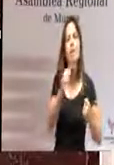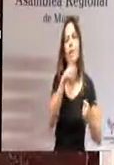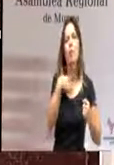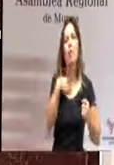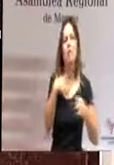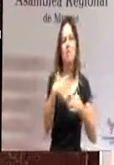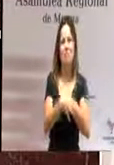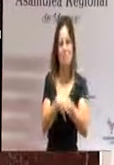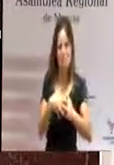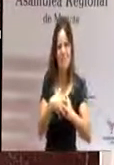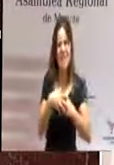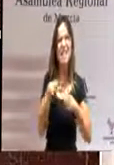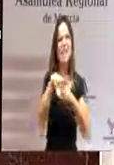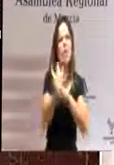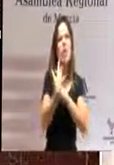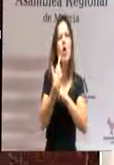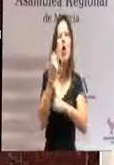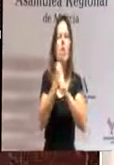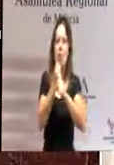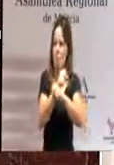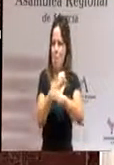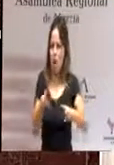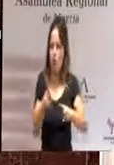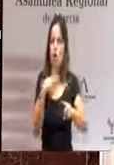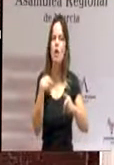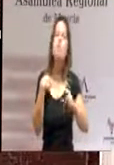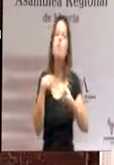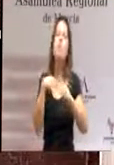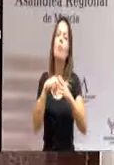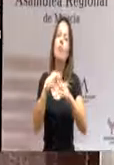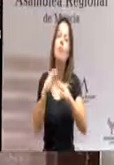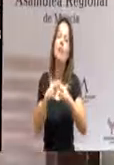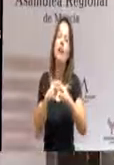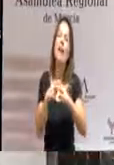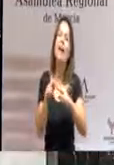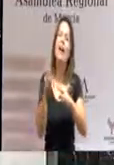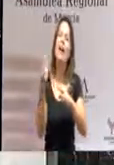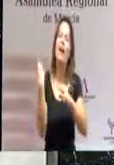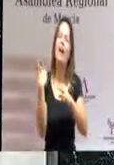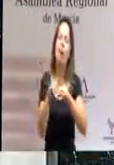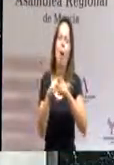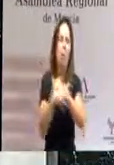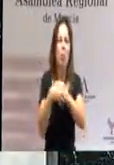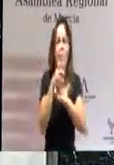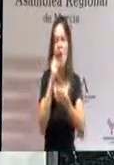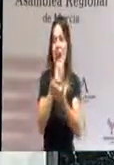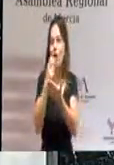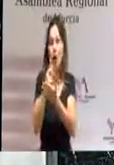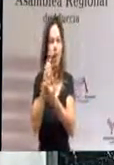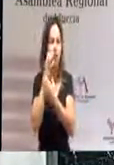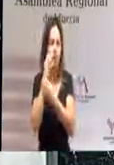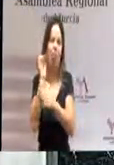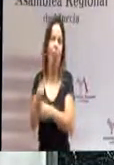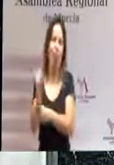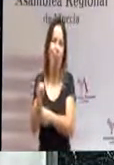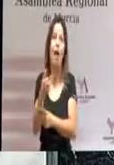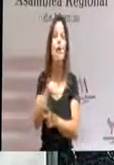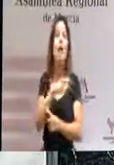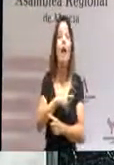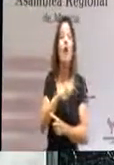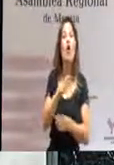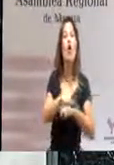precariedad. La política de la precariedad, de la pequeña contabilidad y la de los grandes retos que no se abordan. En nuestra región, su